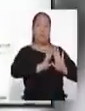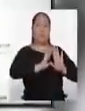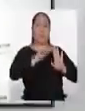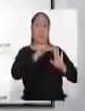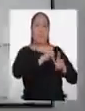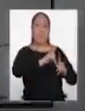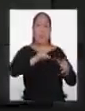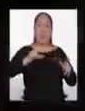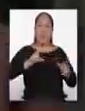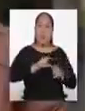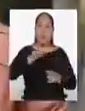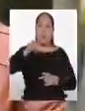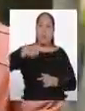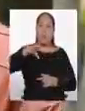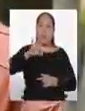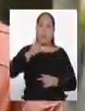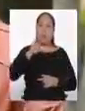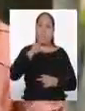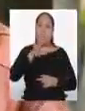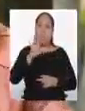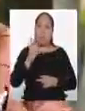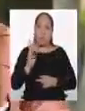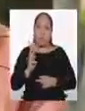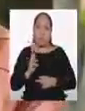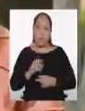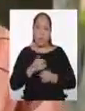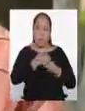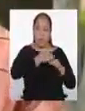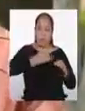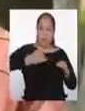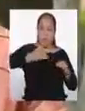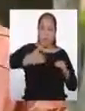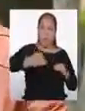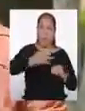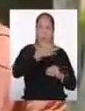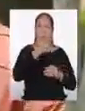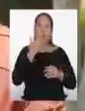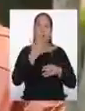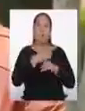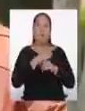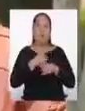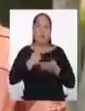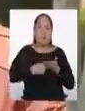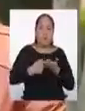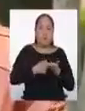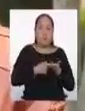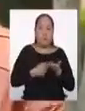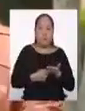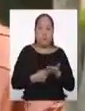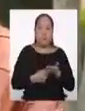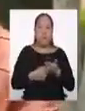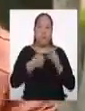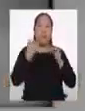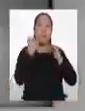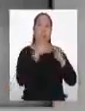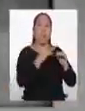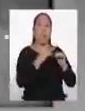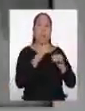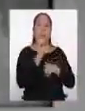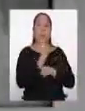de 1936, como un requisito para establecer las condiciones óptimas para una negociación definitiva de límites con el